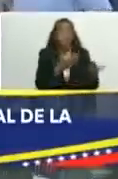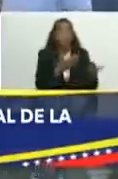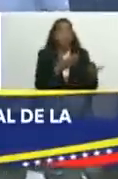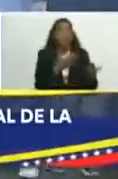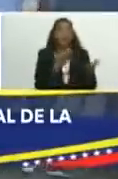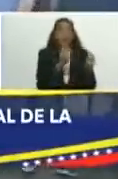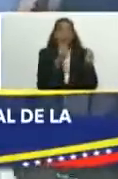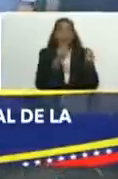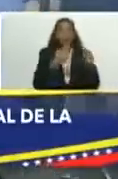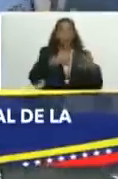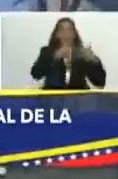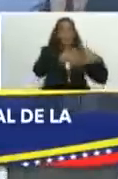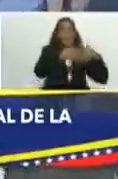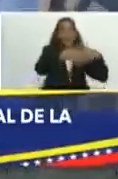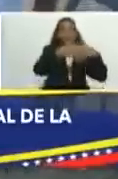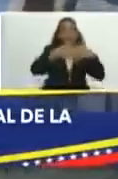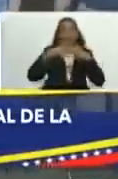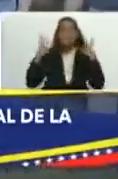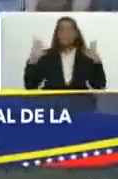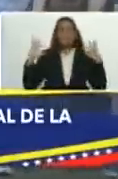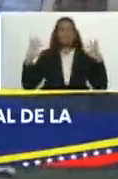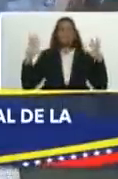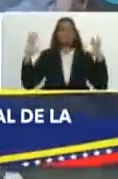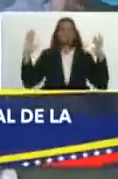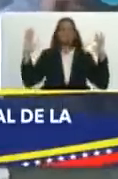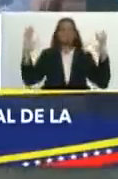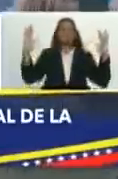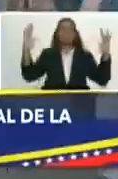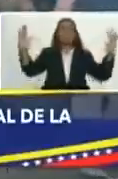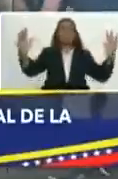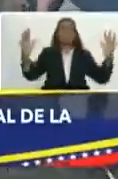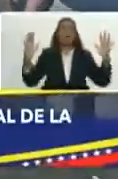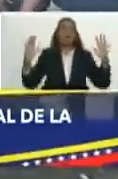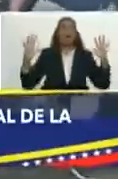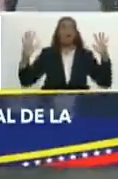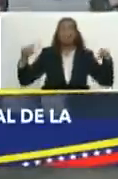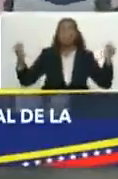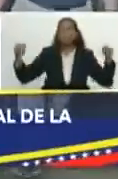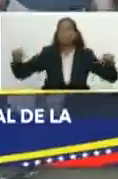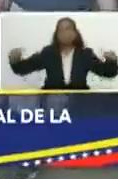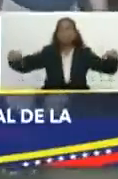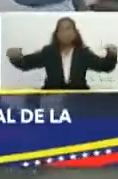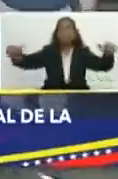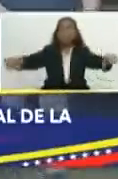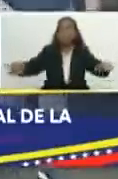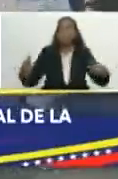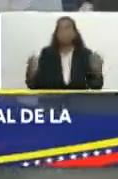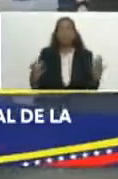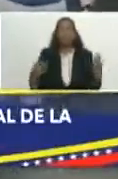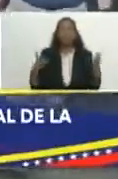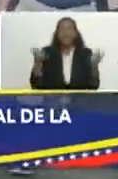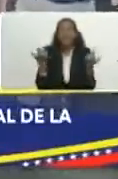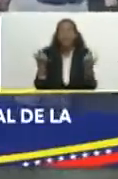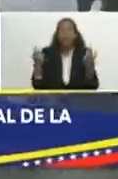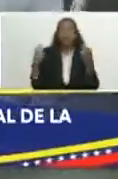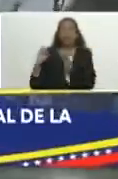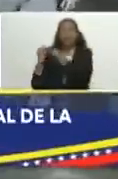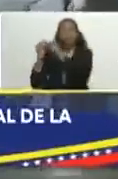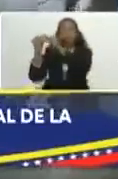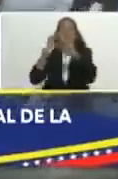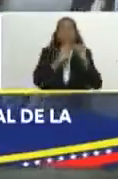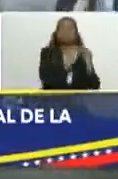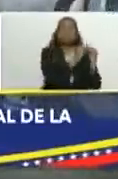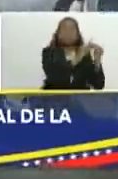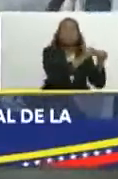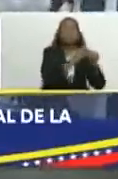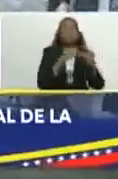son bastantes máquinas. Tenemos unas máquinas que están desincorporadas. Necesitamos incorporar esas máquinas al proceso productivo.